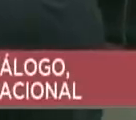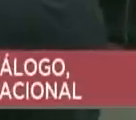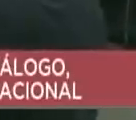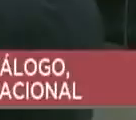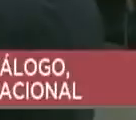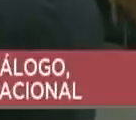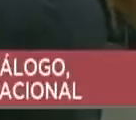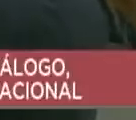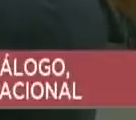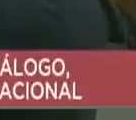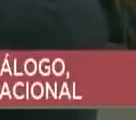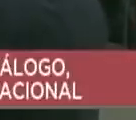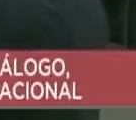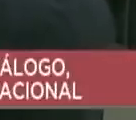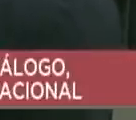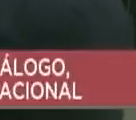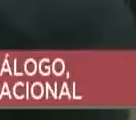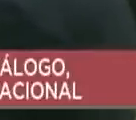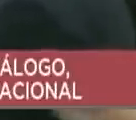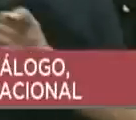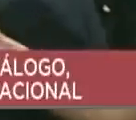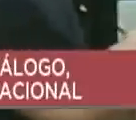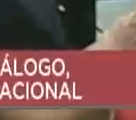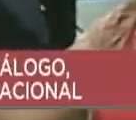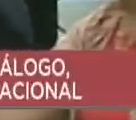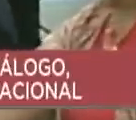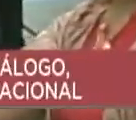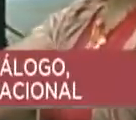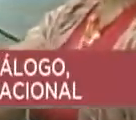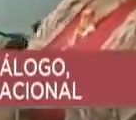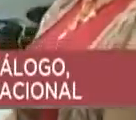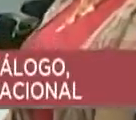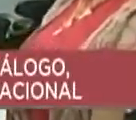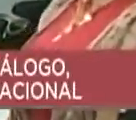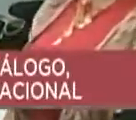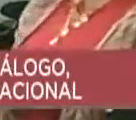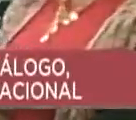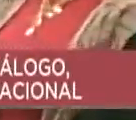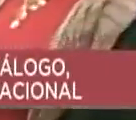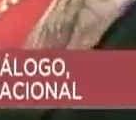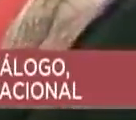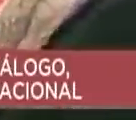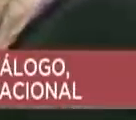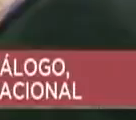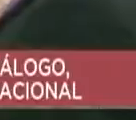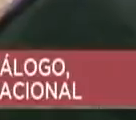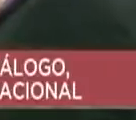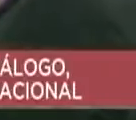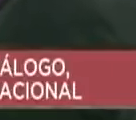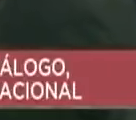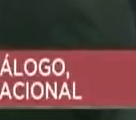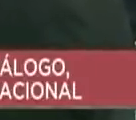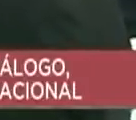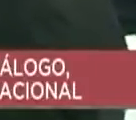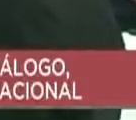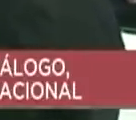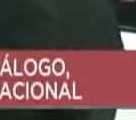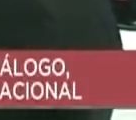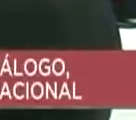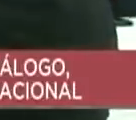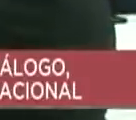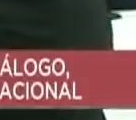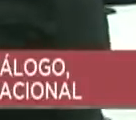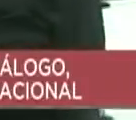presidente constitucional de la República Bolivariana de Venezuela. En las imágenes, el saludo del mandatario